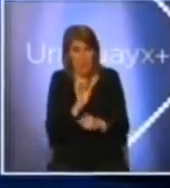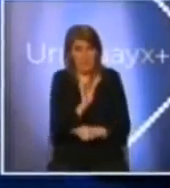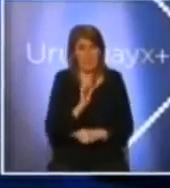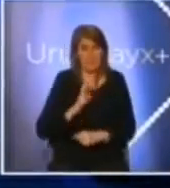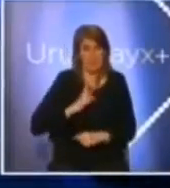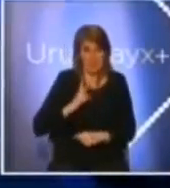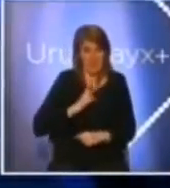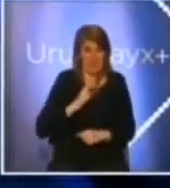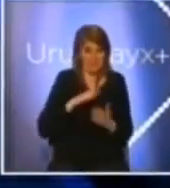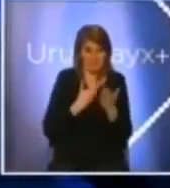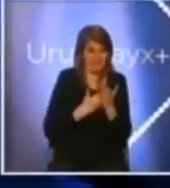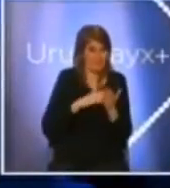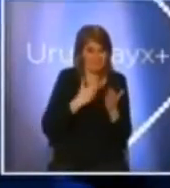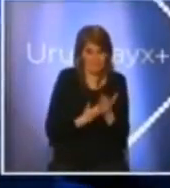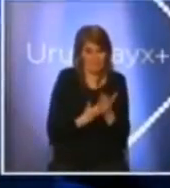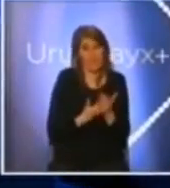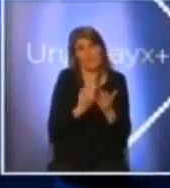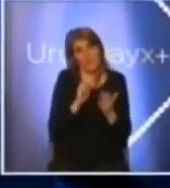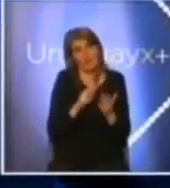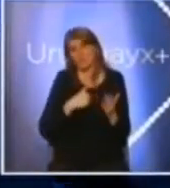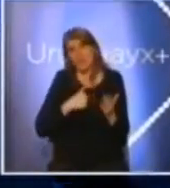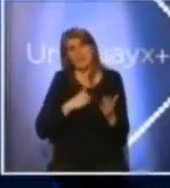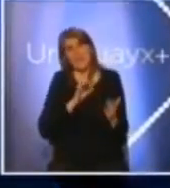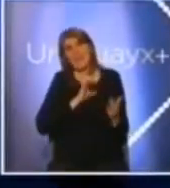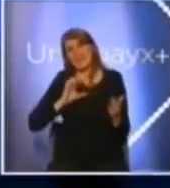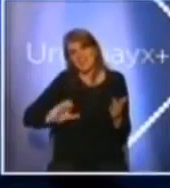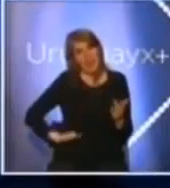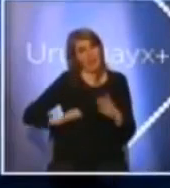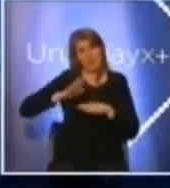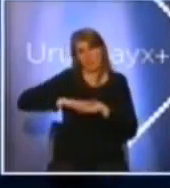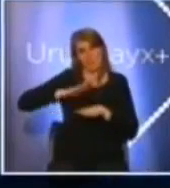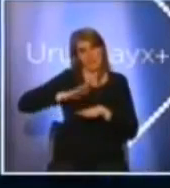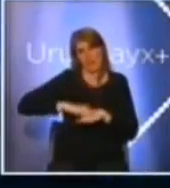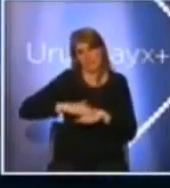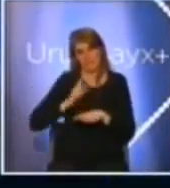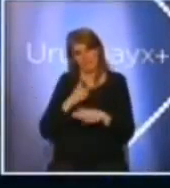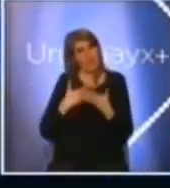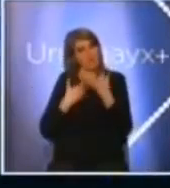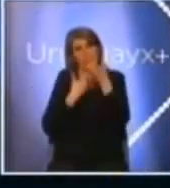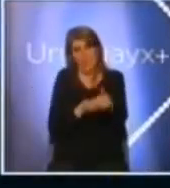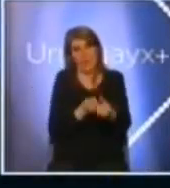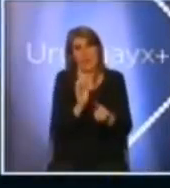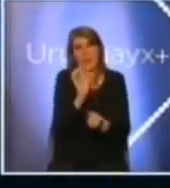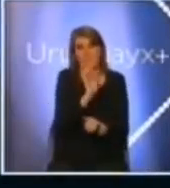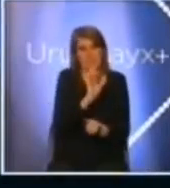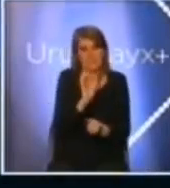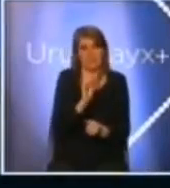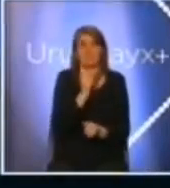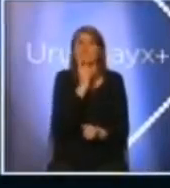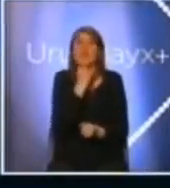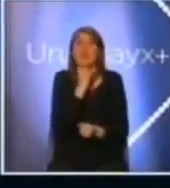este desafío, corresponde entonces al Estado asumirlo. Esto es lo que sucede en países como